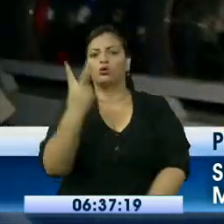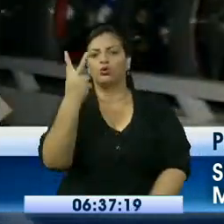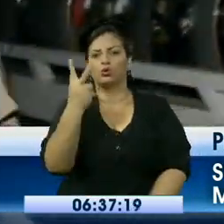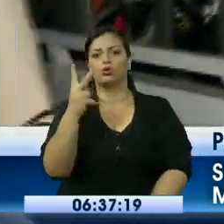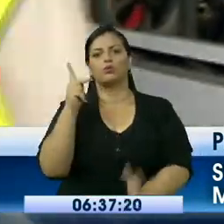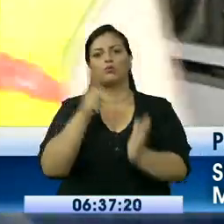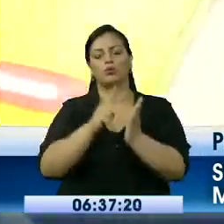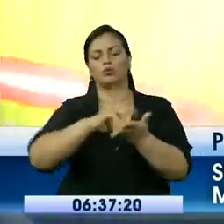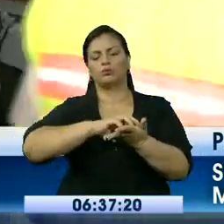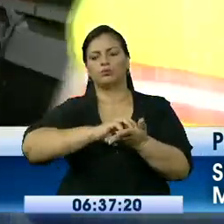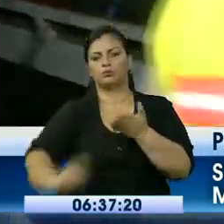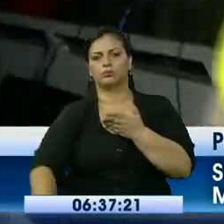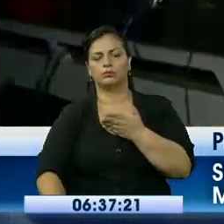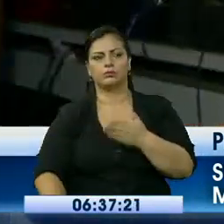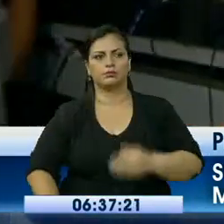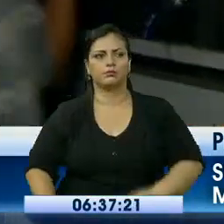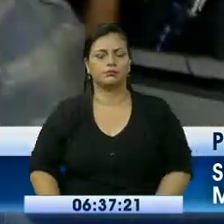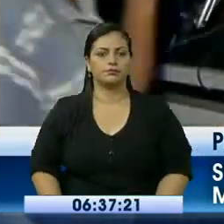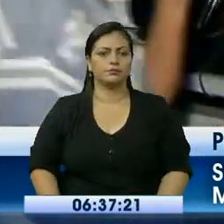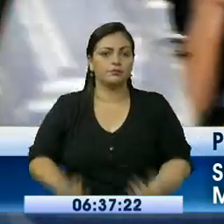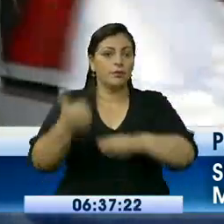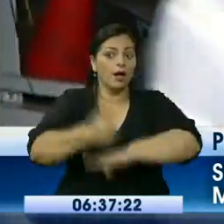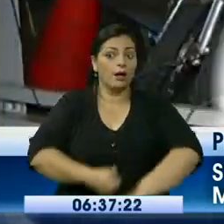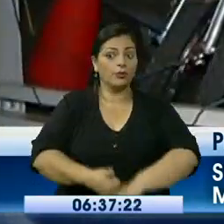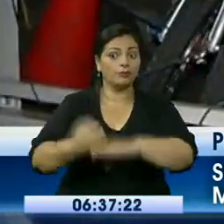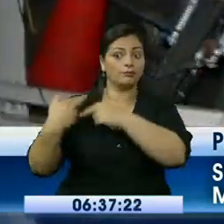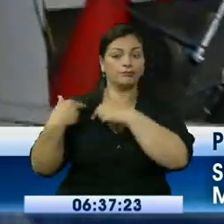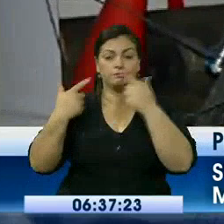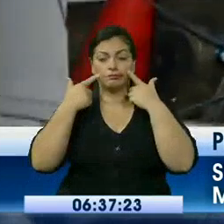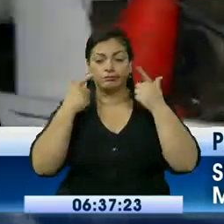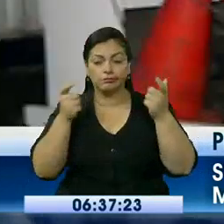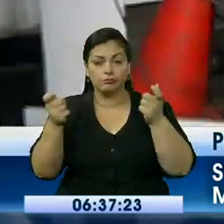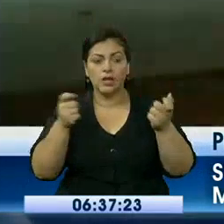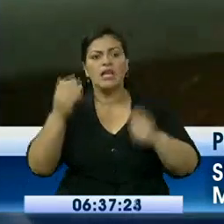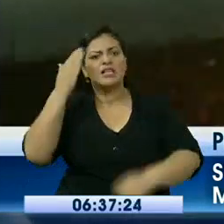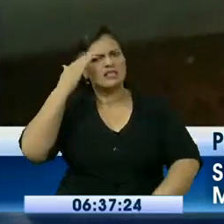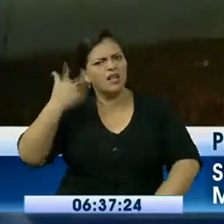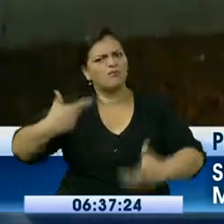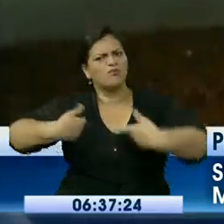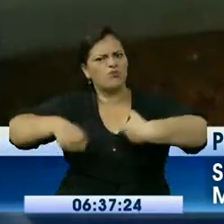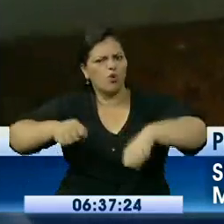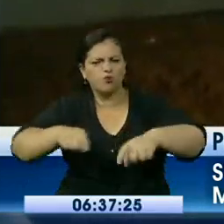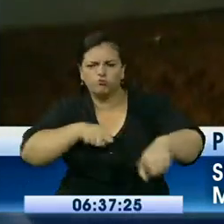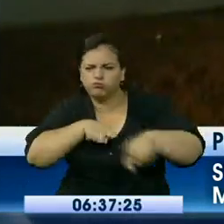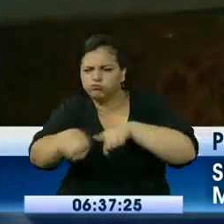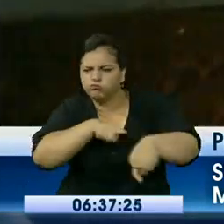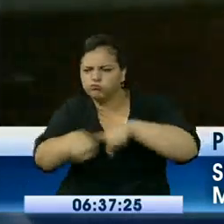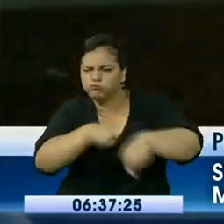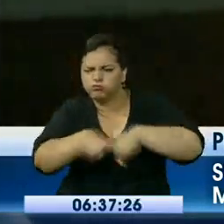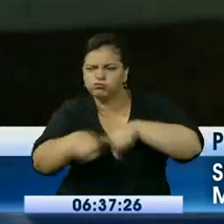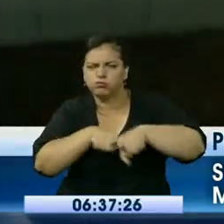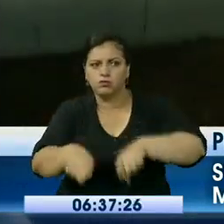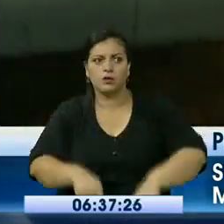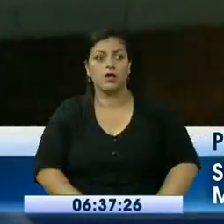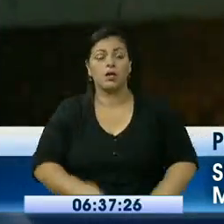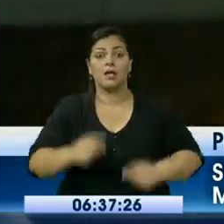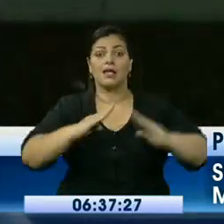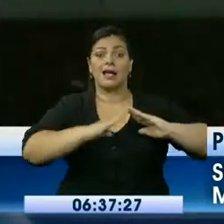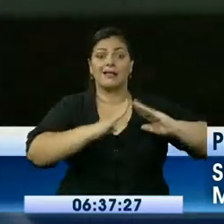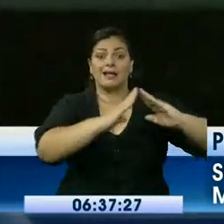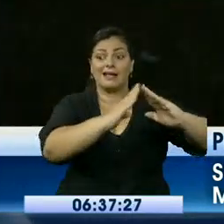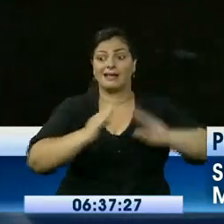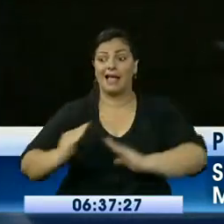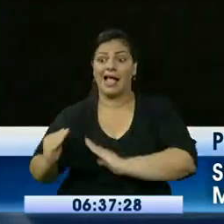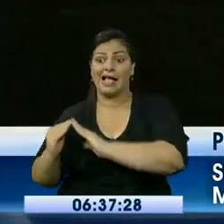continuarán, ya que el objetivo es erradicar este tipo de carreras que, a más de alterar la circulación